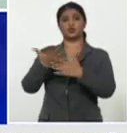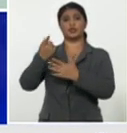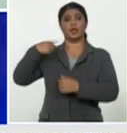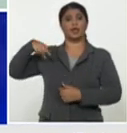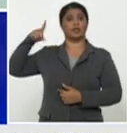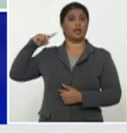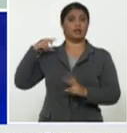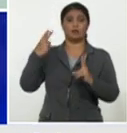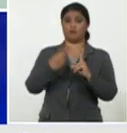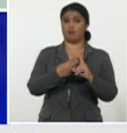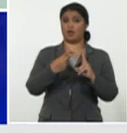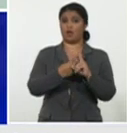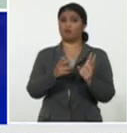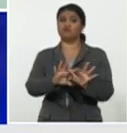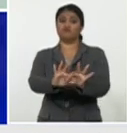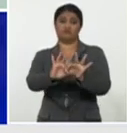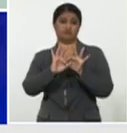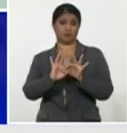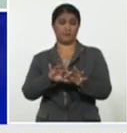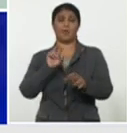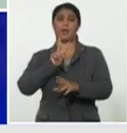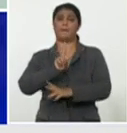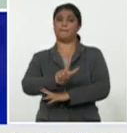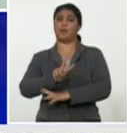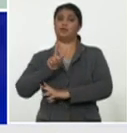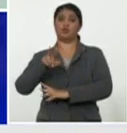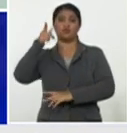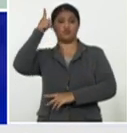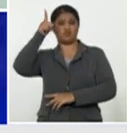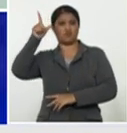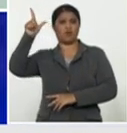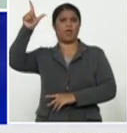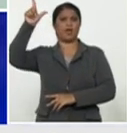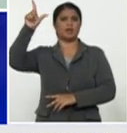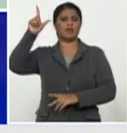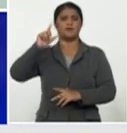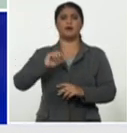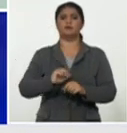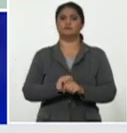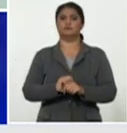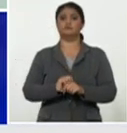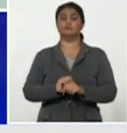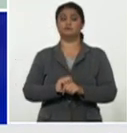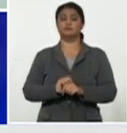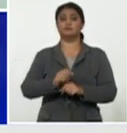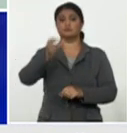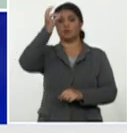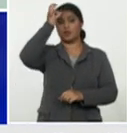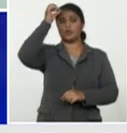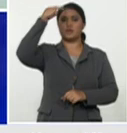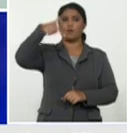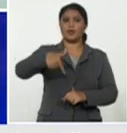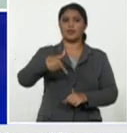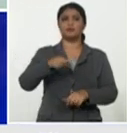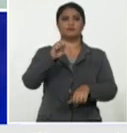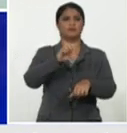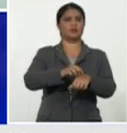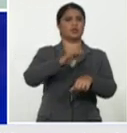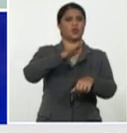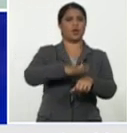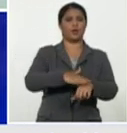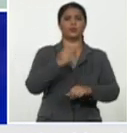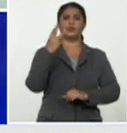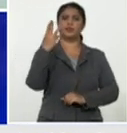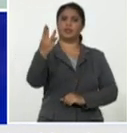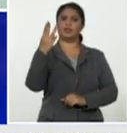22, Bueyarribes, Iguaní y Río Cauto con 3 cada uno, y y